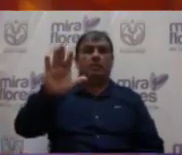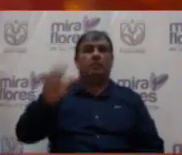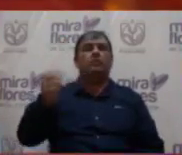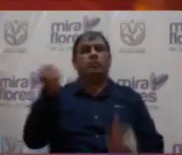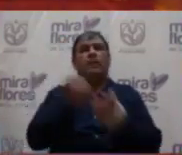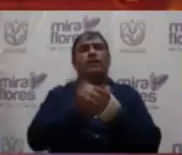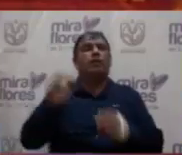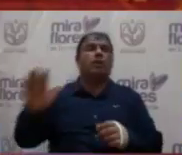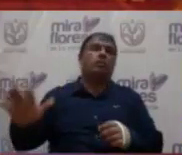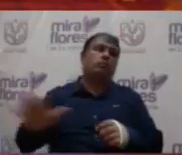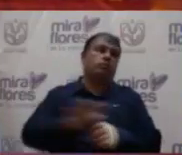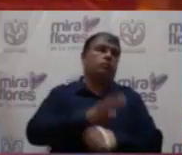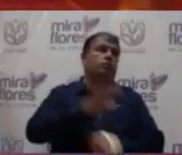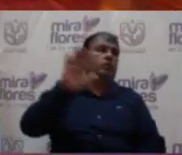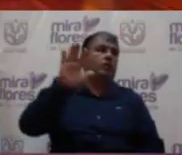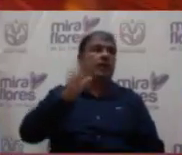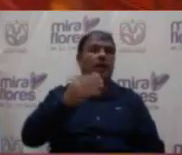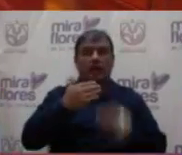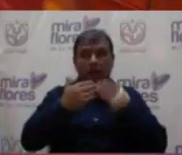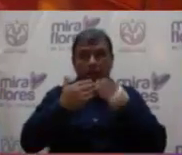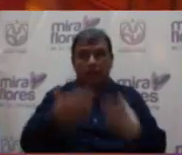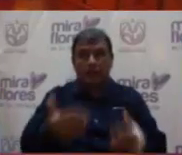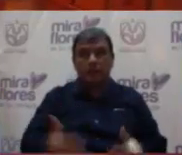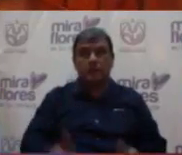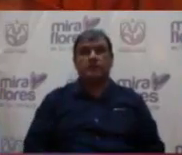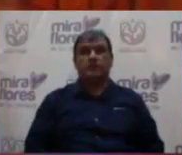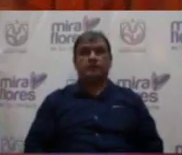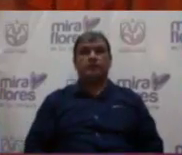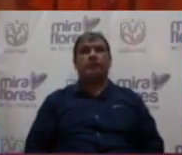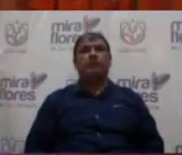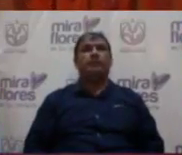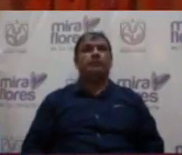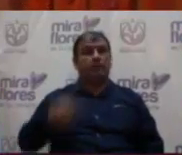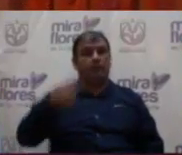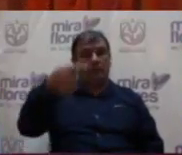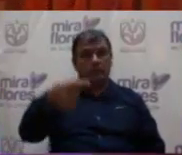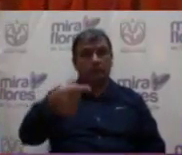Se ha aprobado entonces por unanimidad. Muchas gracias. Vamos al siguiente punto.